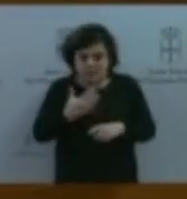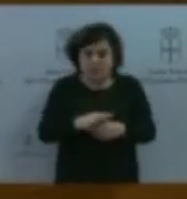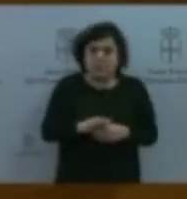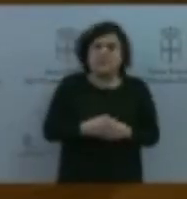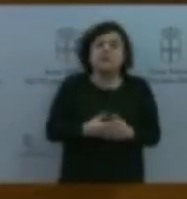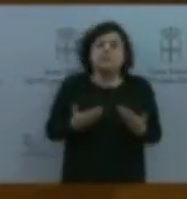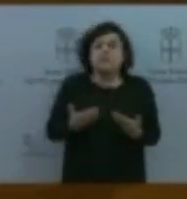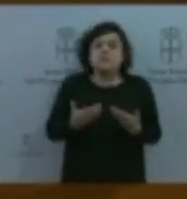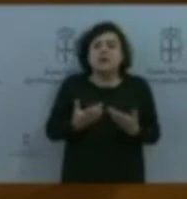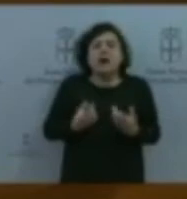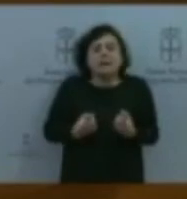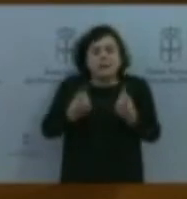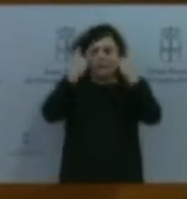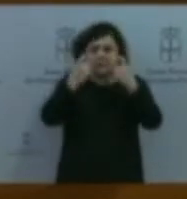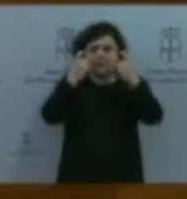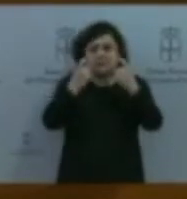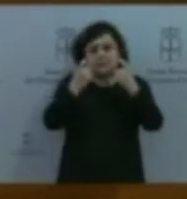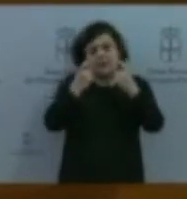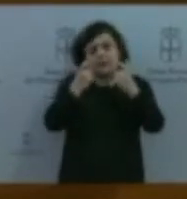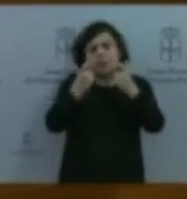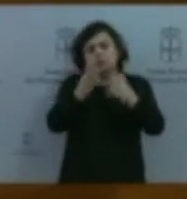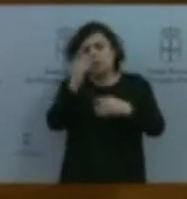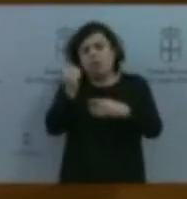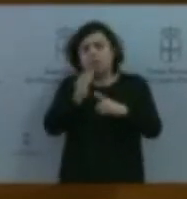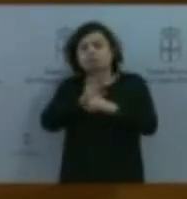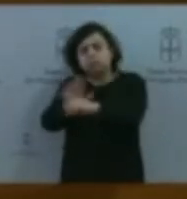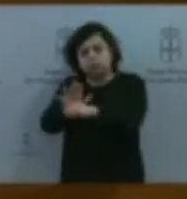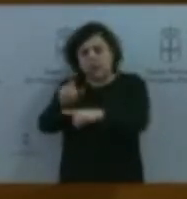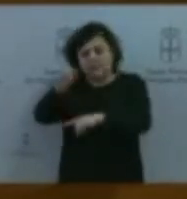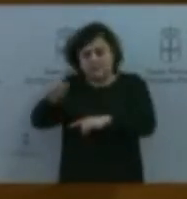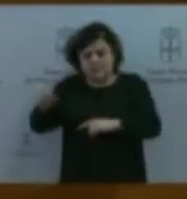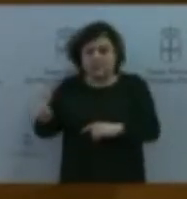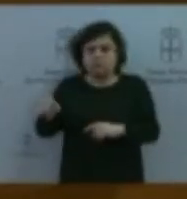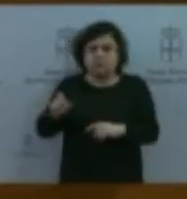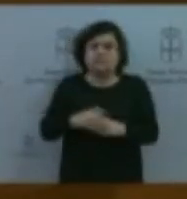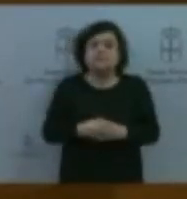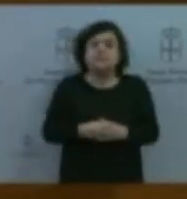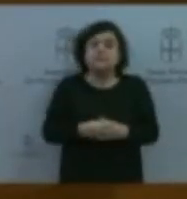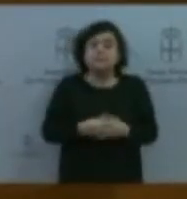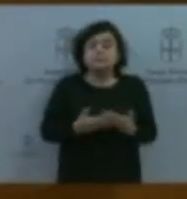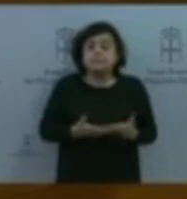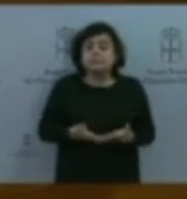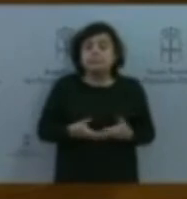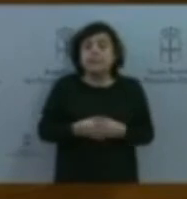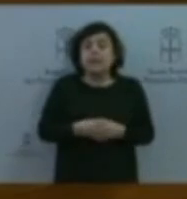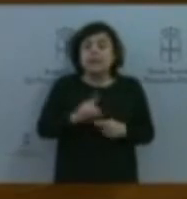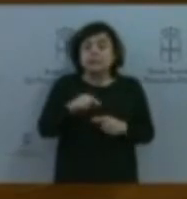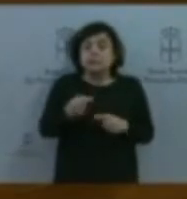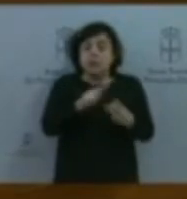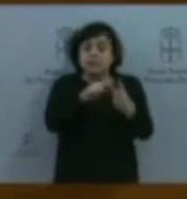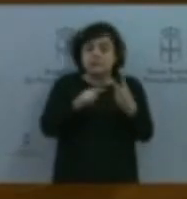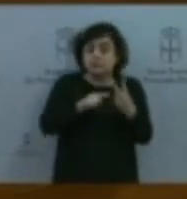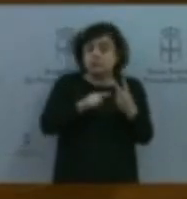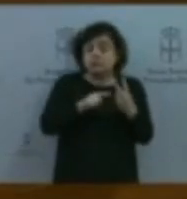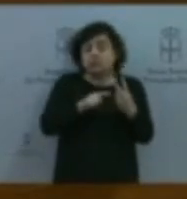Y en cualquier caso, bueno, y luego dos asuntos donde no estamos para nada en contra y que